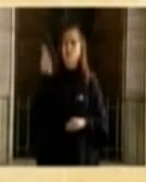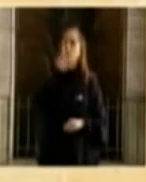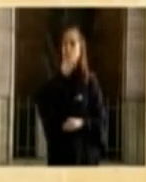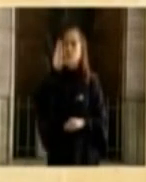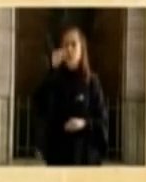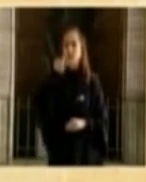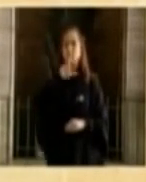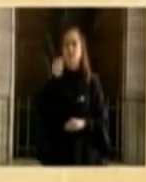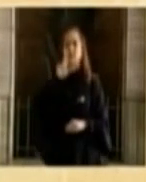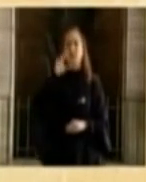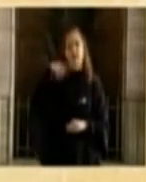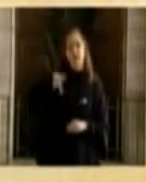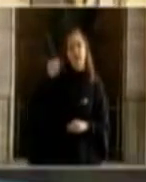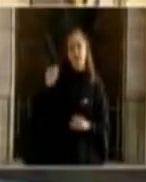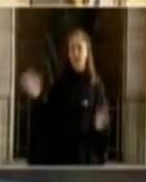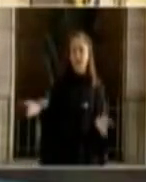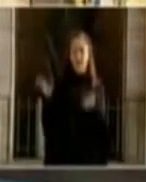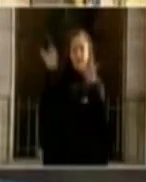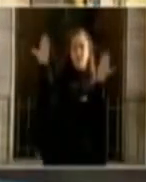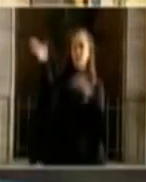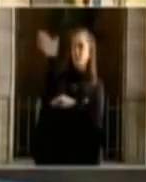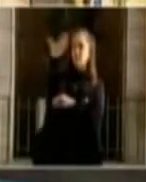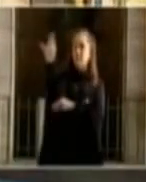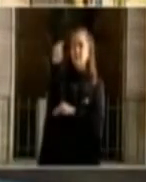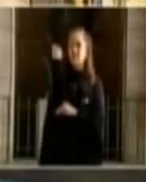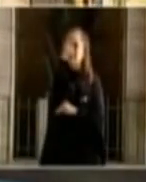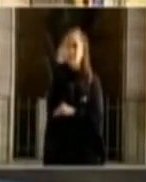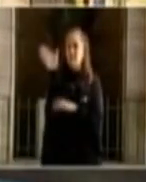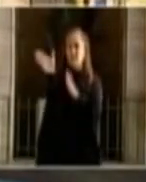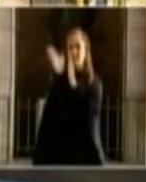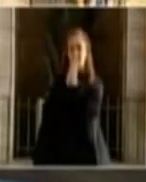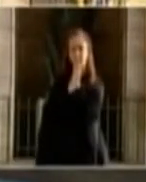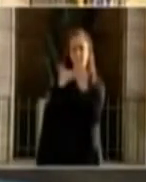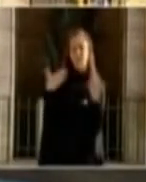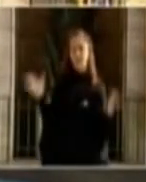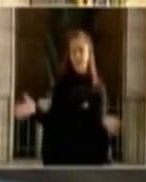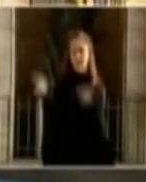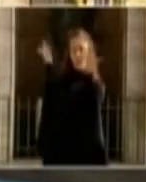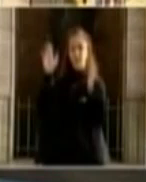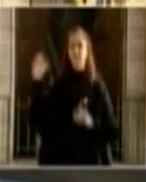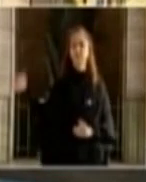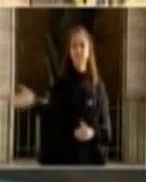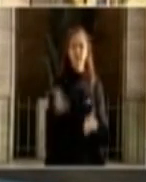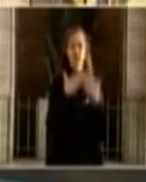Catalina, arriba la celeste y blanca, arriba Argentina. Muchísimas gracias.